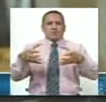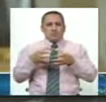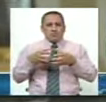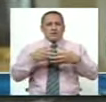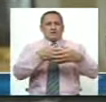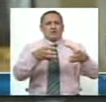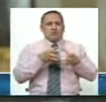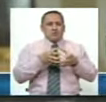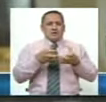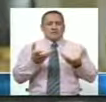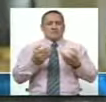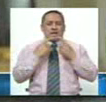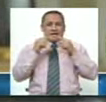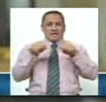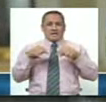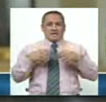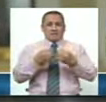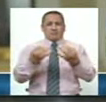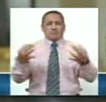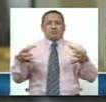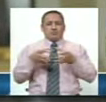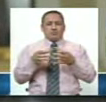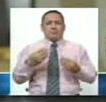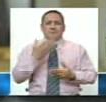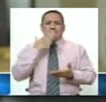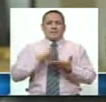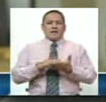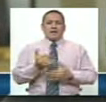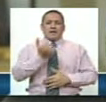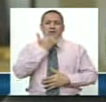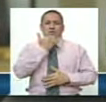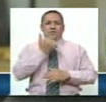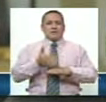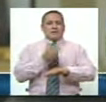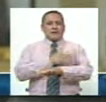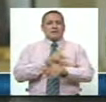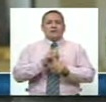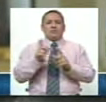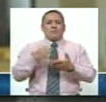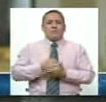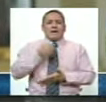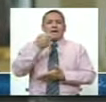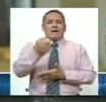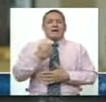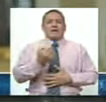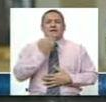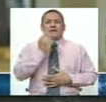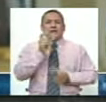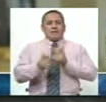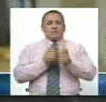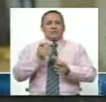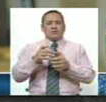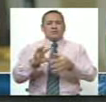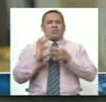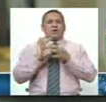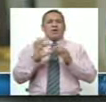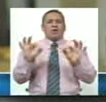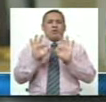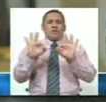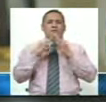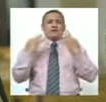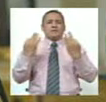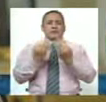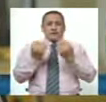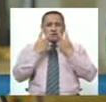eso. Aquí en esta cierta forma les ha fallado porque no les han dado plata a los que estaban involucrados o a